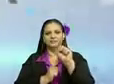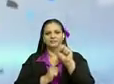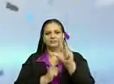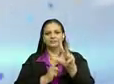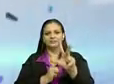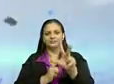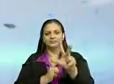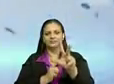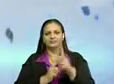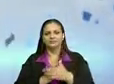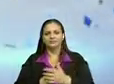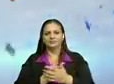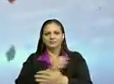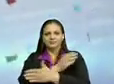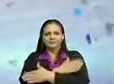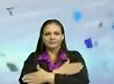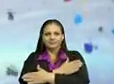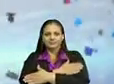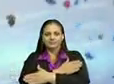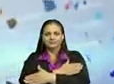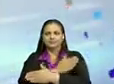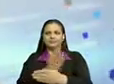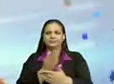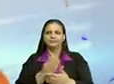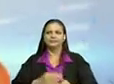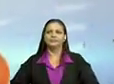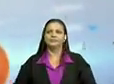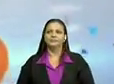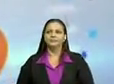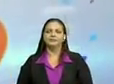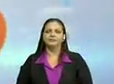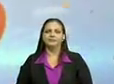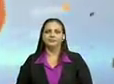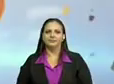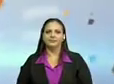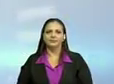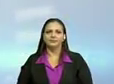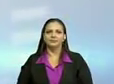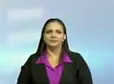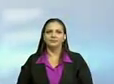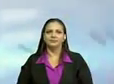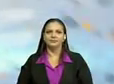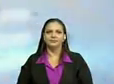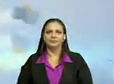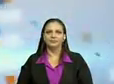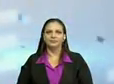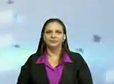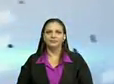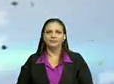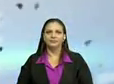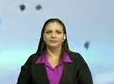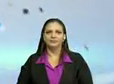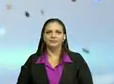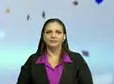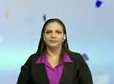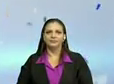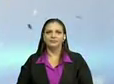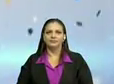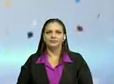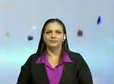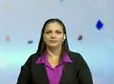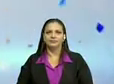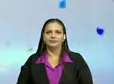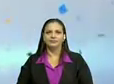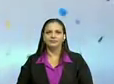Anthony! ¡Anthony! ¡Feliz cumpleaños! Hoy entra en la casa por la ventana gracias al cumpleaños